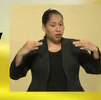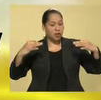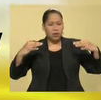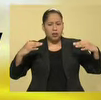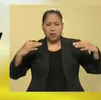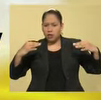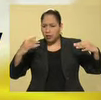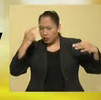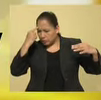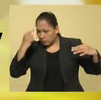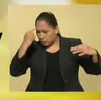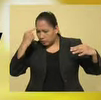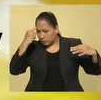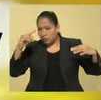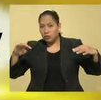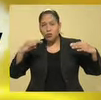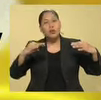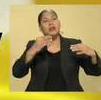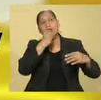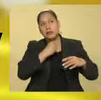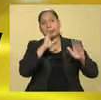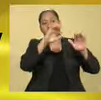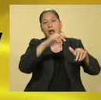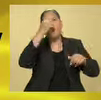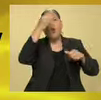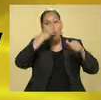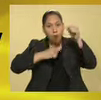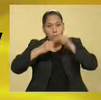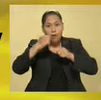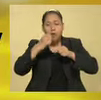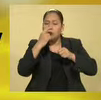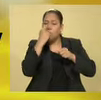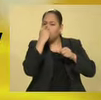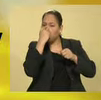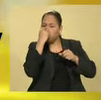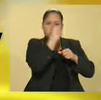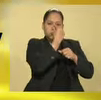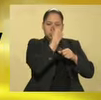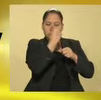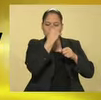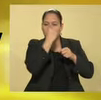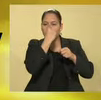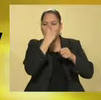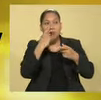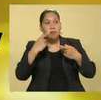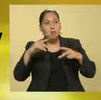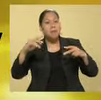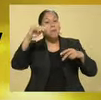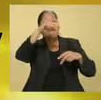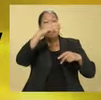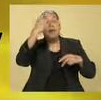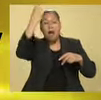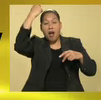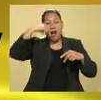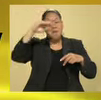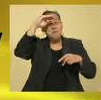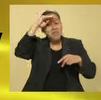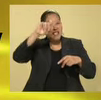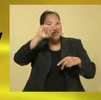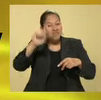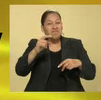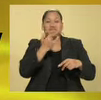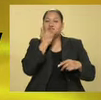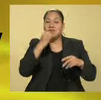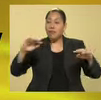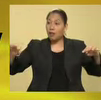suceder? Que yo necesito operarme la nariz para corregir ese pequeño detalle que todo el mundo está viendo, que creo